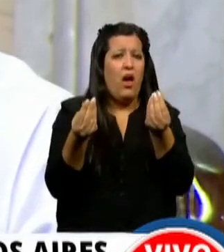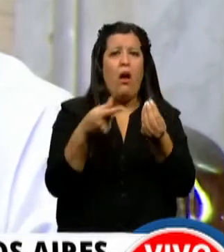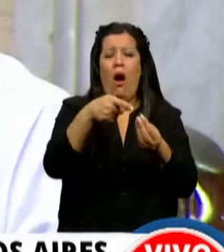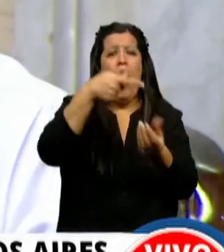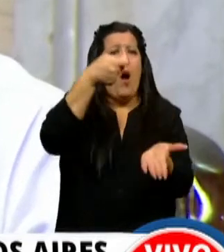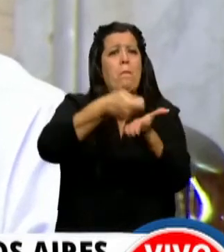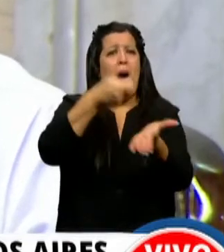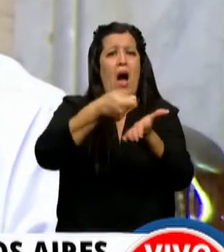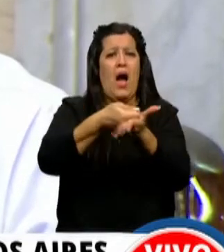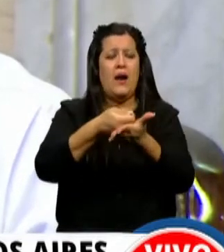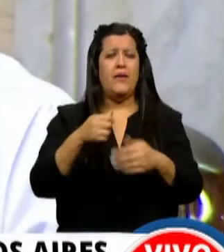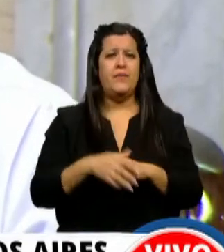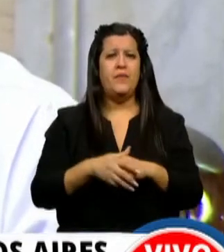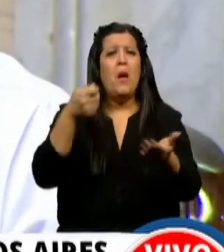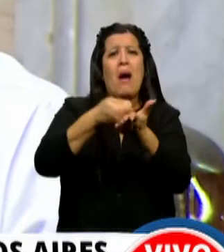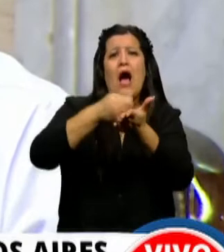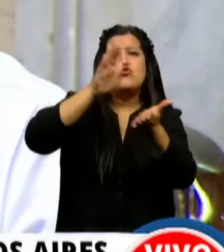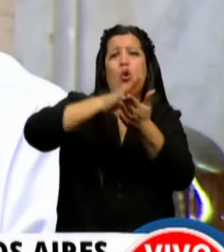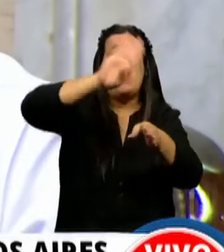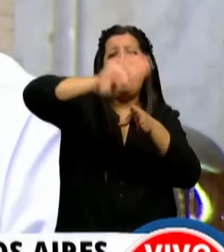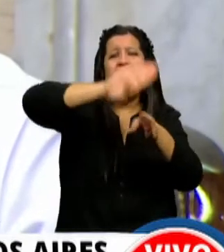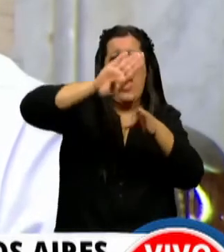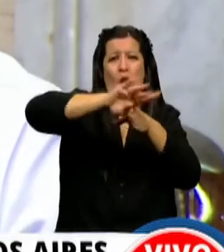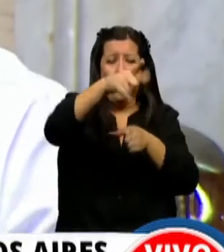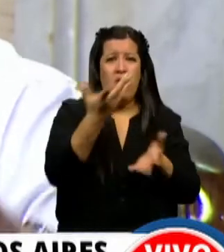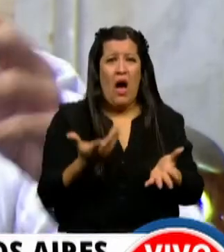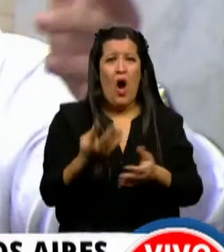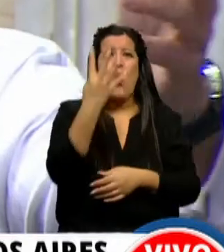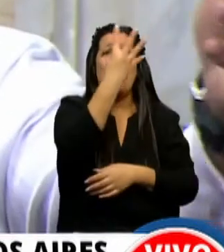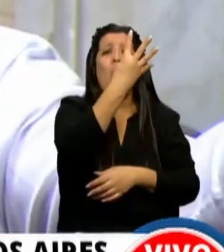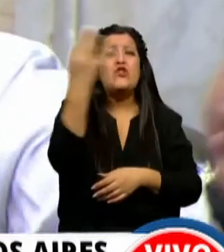el pago de la deuda externa usurera y fraudulenta?